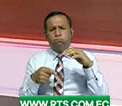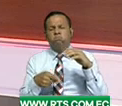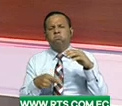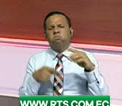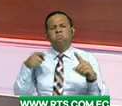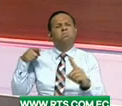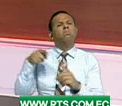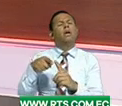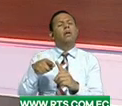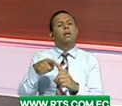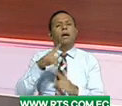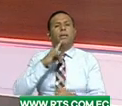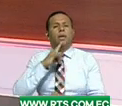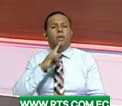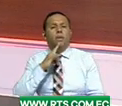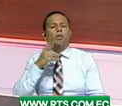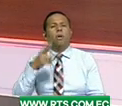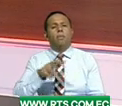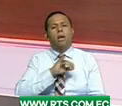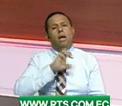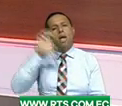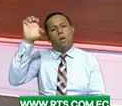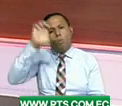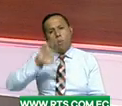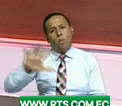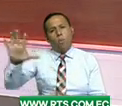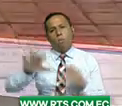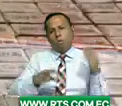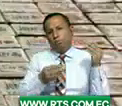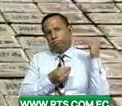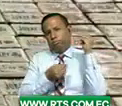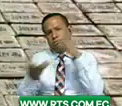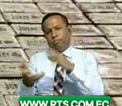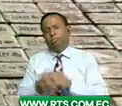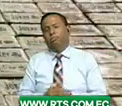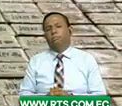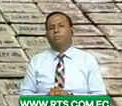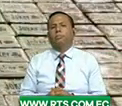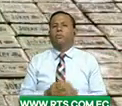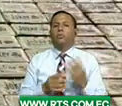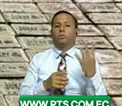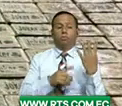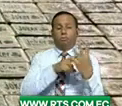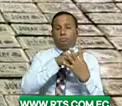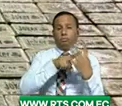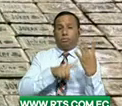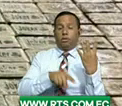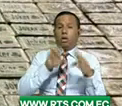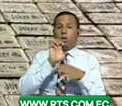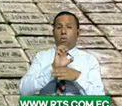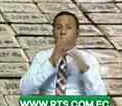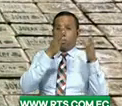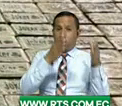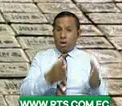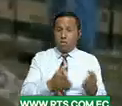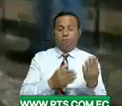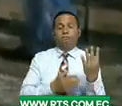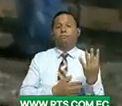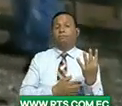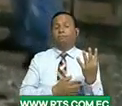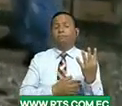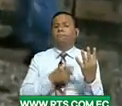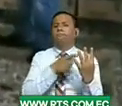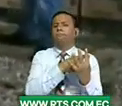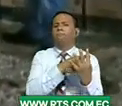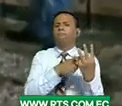destino Estados Unidos y Europa. Cuatro ecuatorianos tenían a su cargo el acondicionamiento de diferentes centros